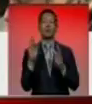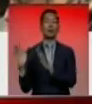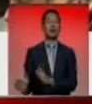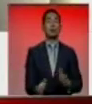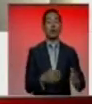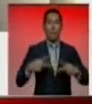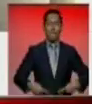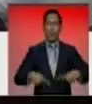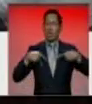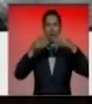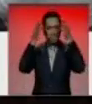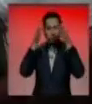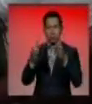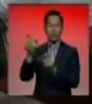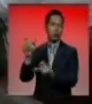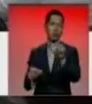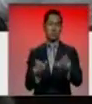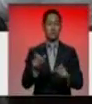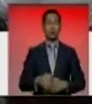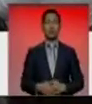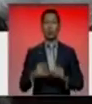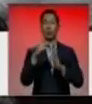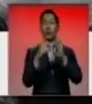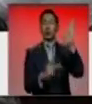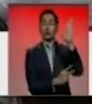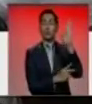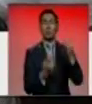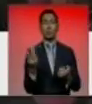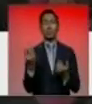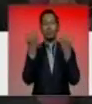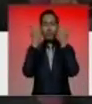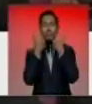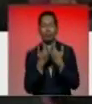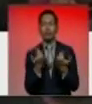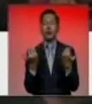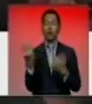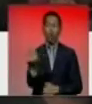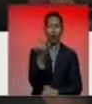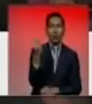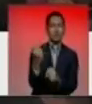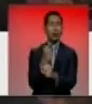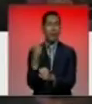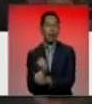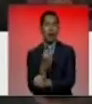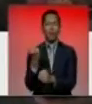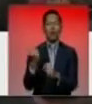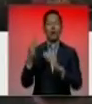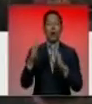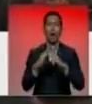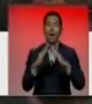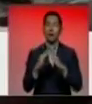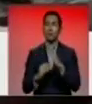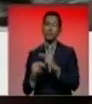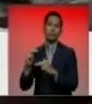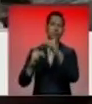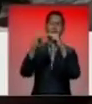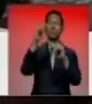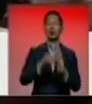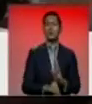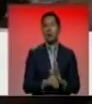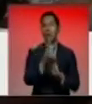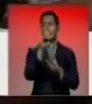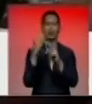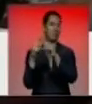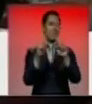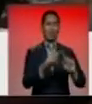vida. Misión Ternura, trabajo joven, menos pobreza, más desarrollo. Misión Casa para Todos y Mis Mejores Años son